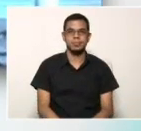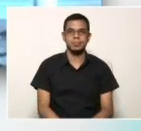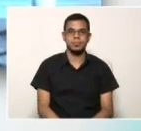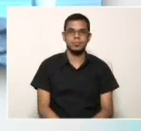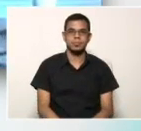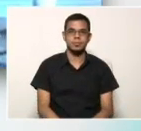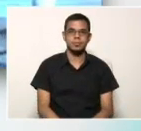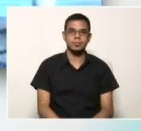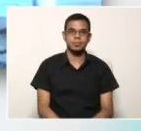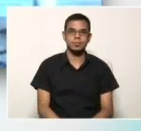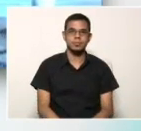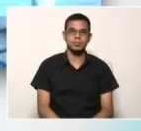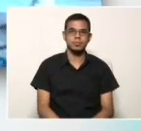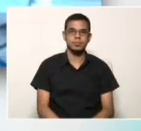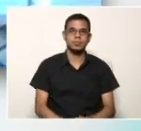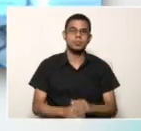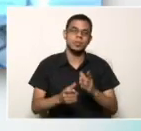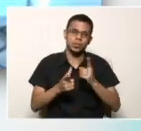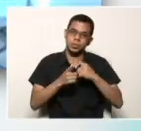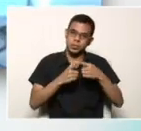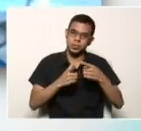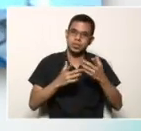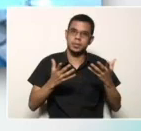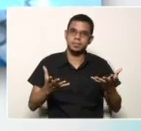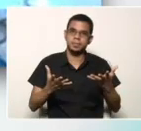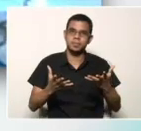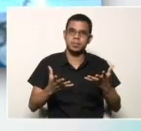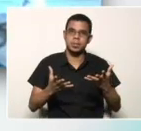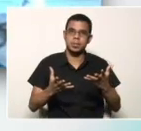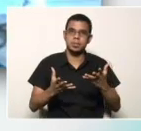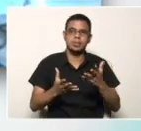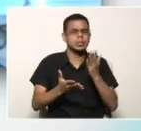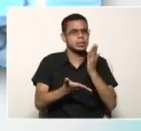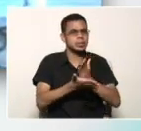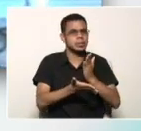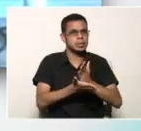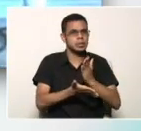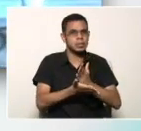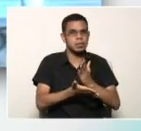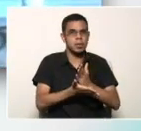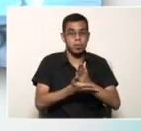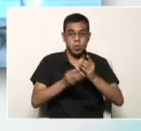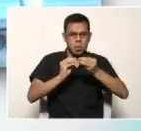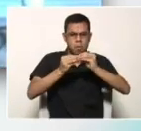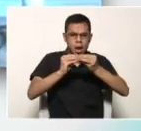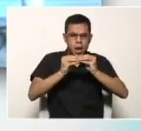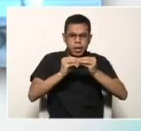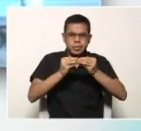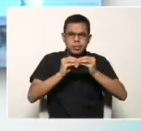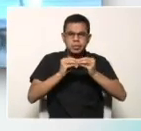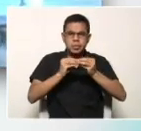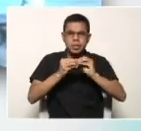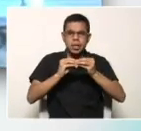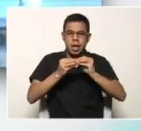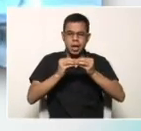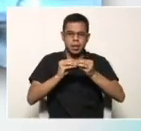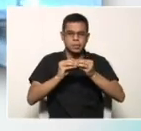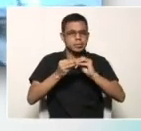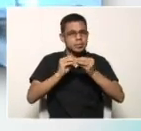palabras coloquiales se llama desenchufar. Entonces vamos a siempre tener los artefactos eléctricos cuando los vayamos a revisar y cuando vayamos a